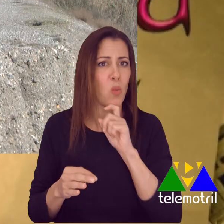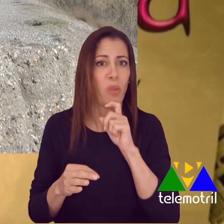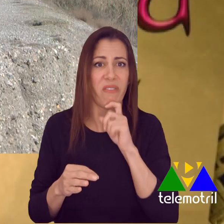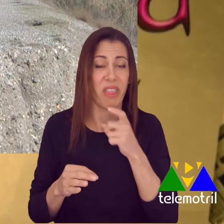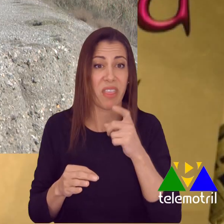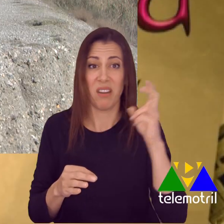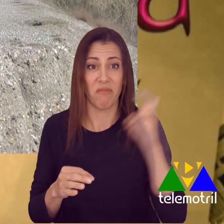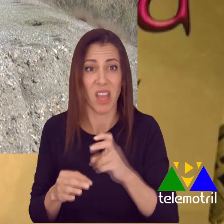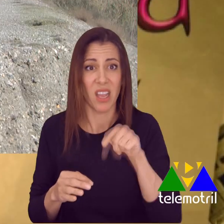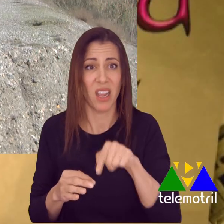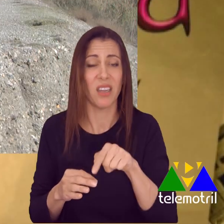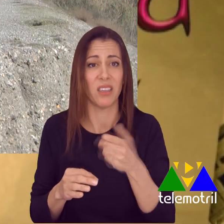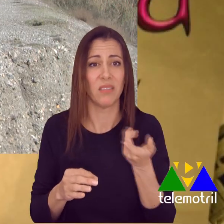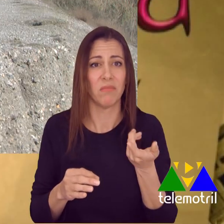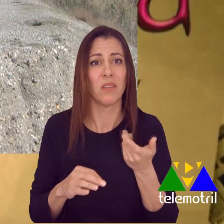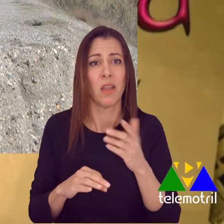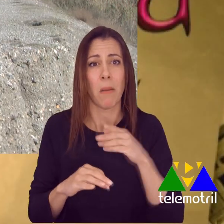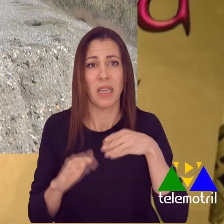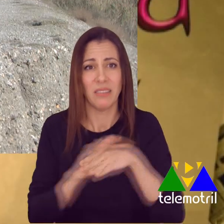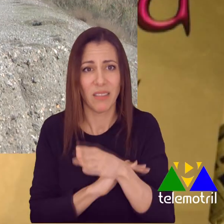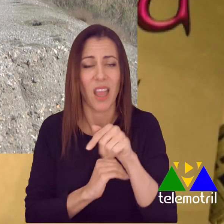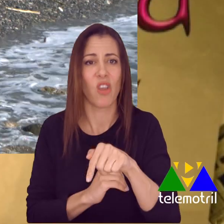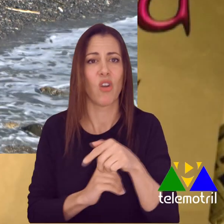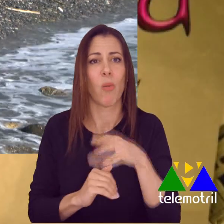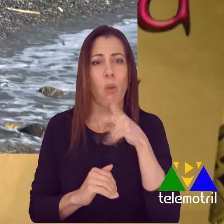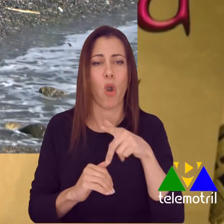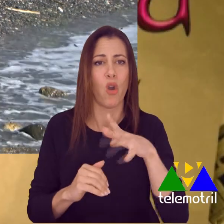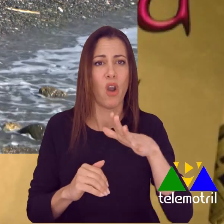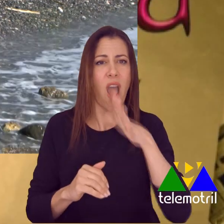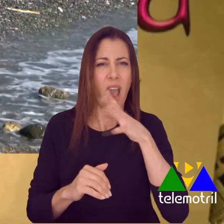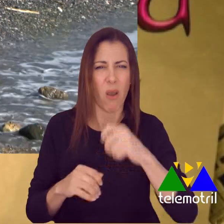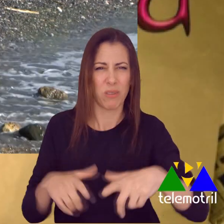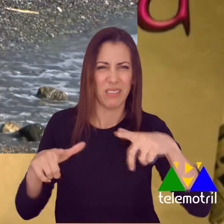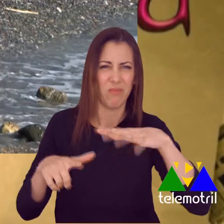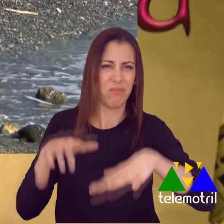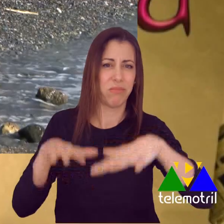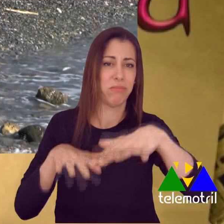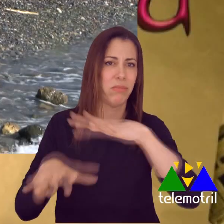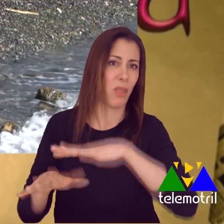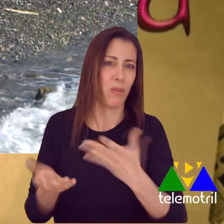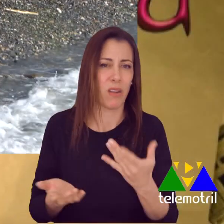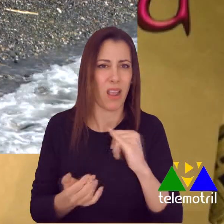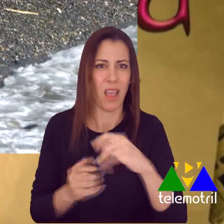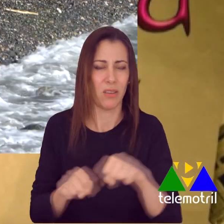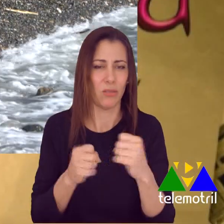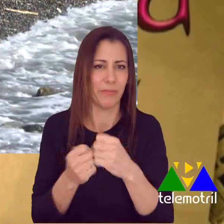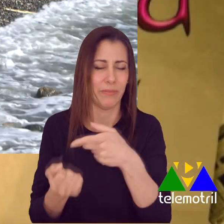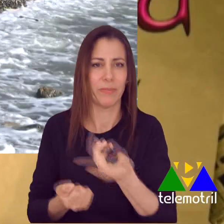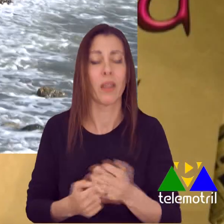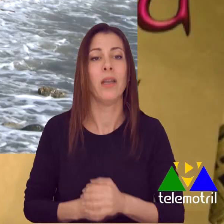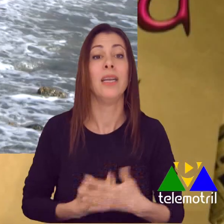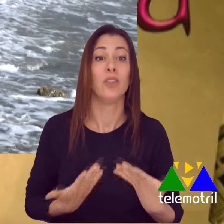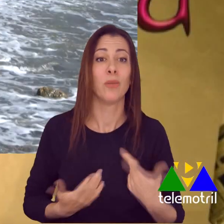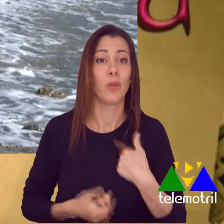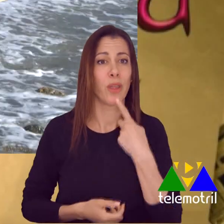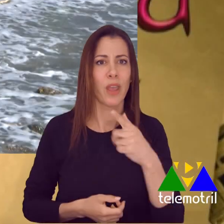de penetrar, hacia el interior por las charcas y lagunas y las albuferas que debió haber. Bueno, pues como